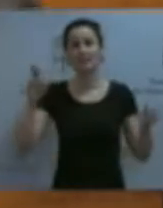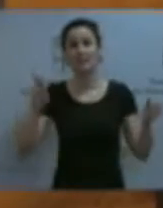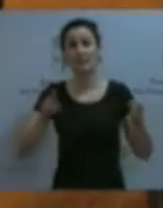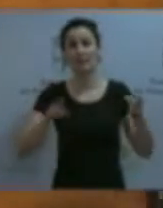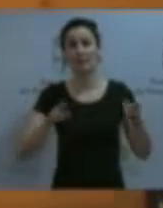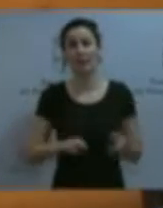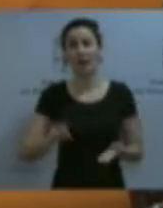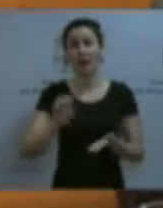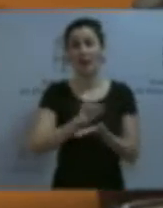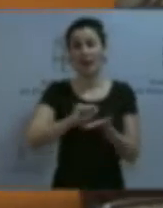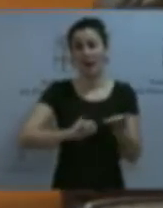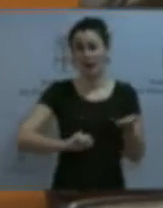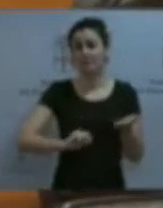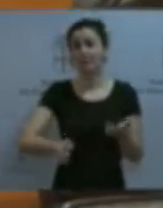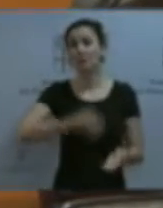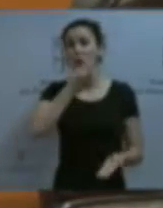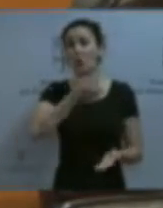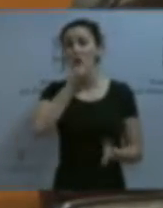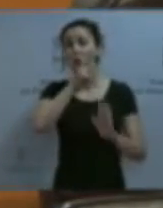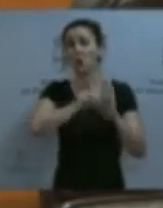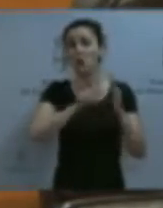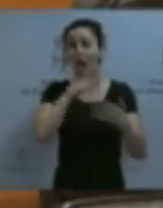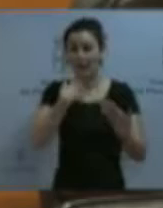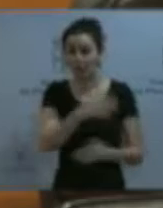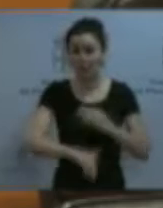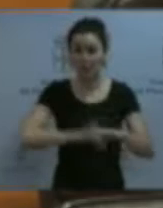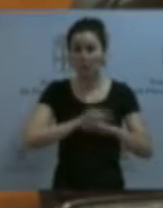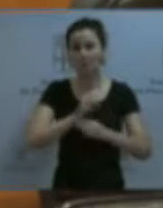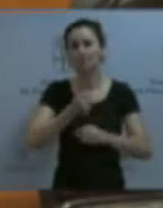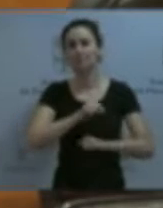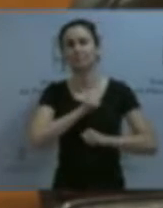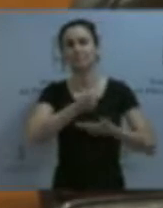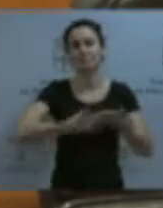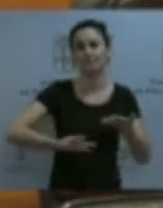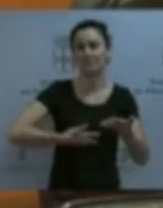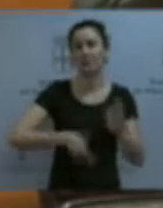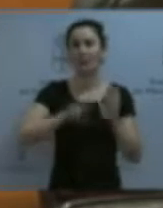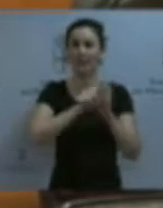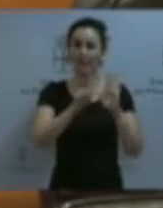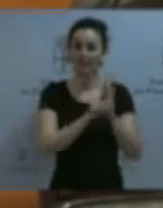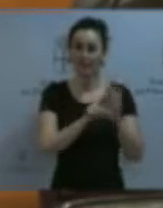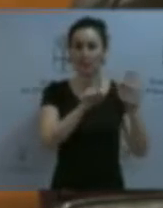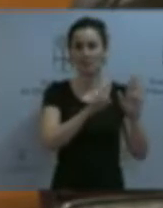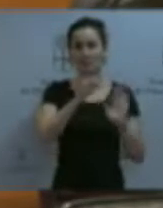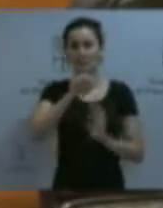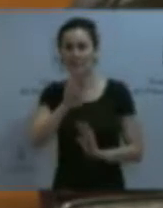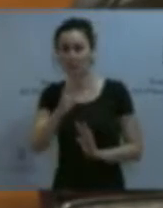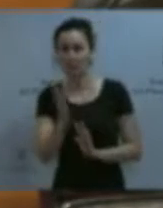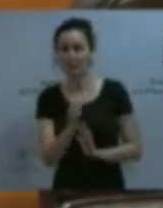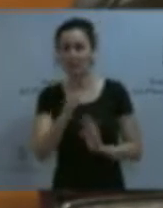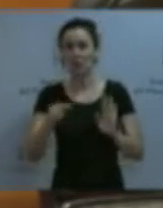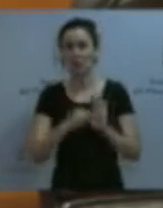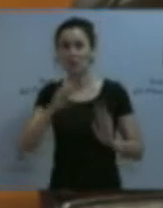como oralmente, y siguiendo la normativa actual sobre listas de espera, tanto el Real Decreto 605/2003